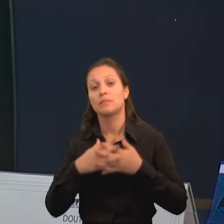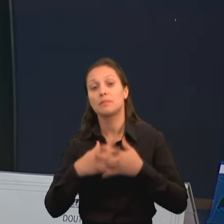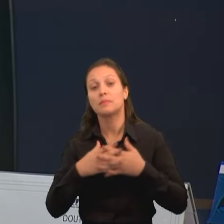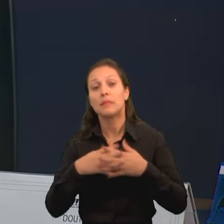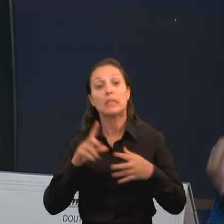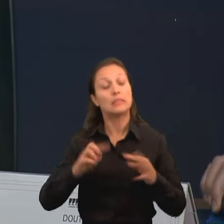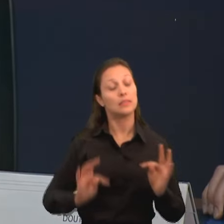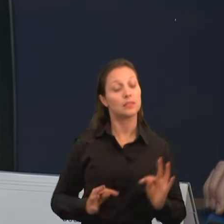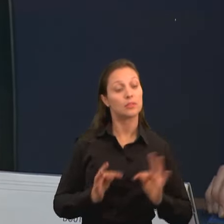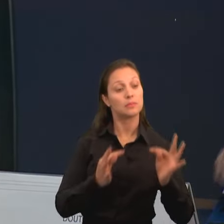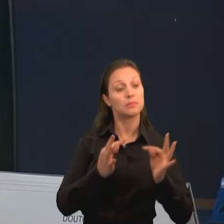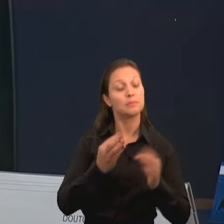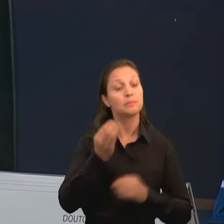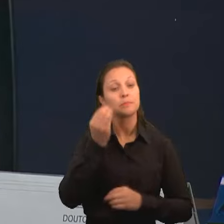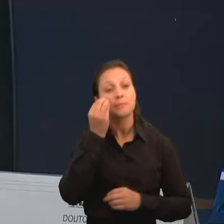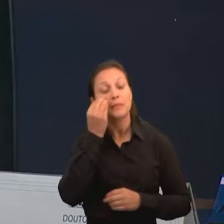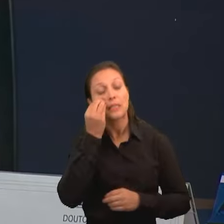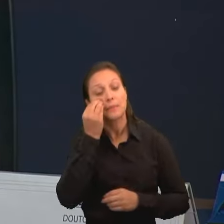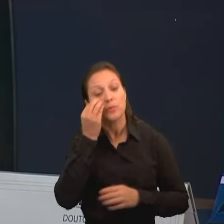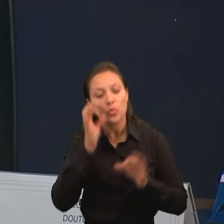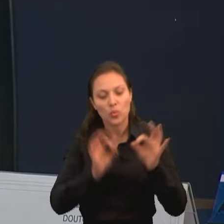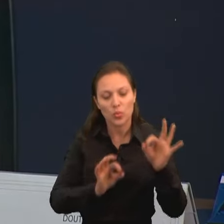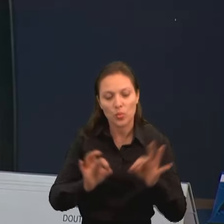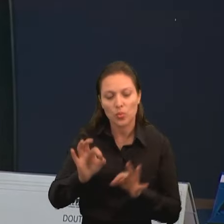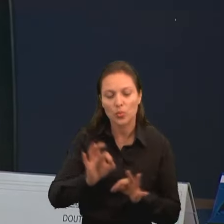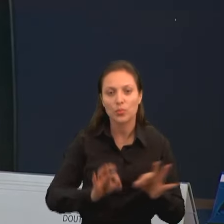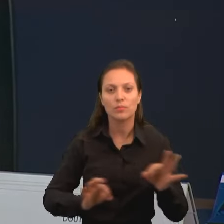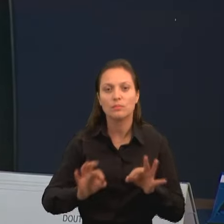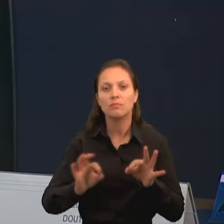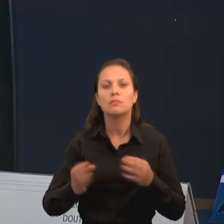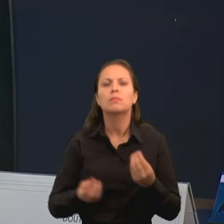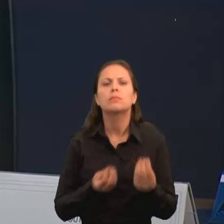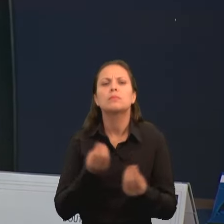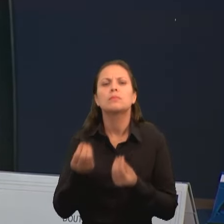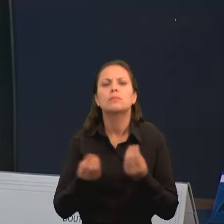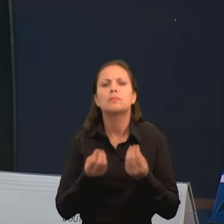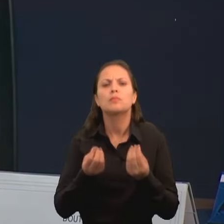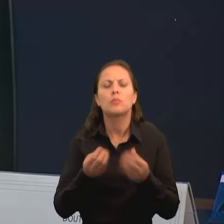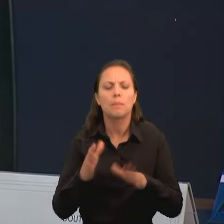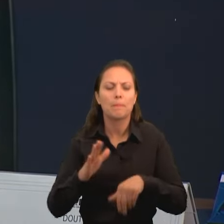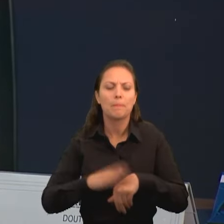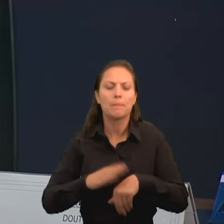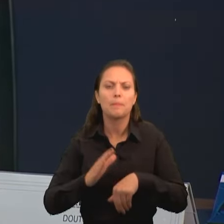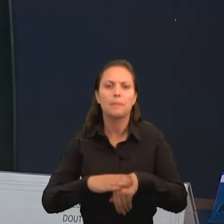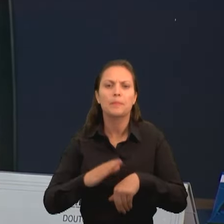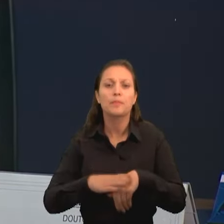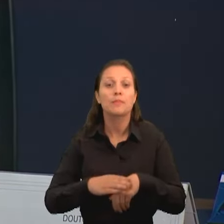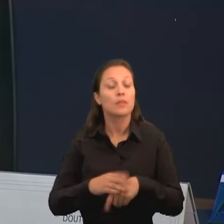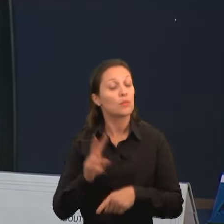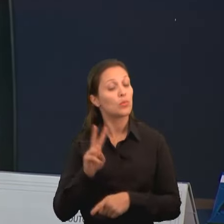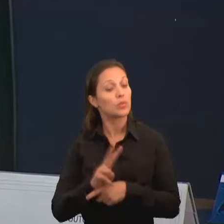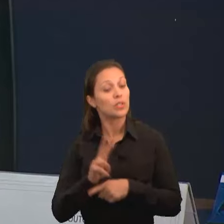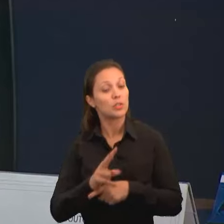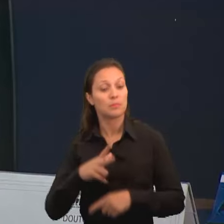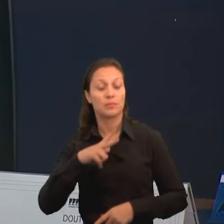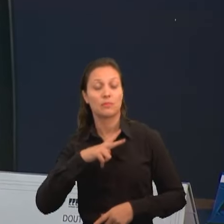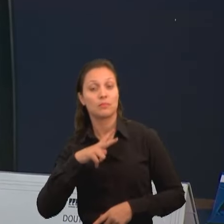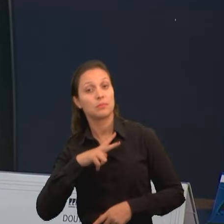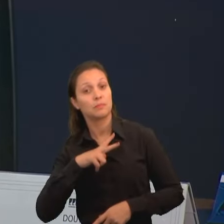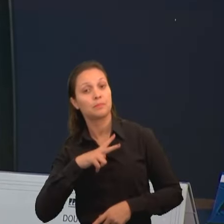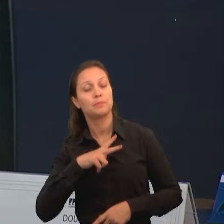Entonces, es una tecnología que necesita una reglamentación. material para proteger